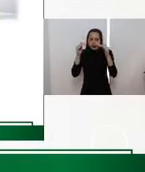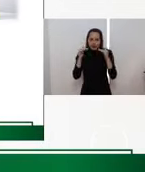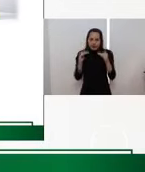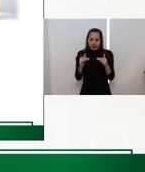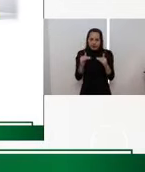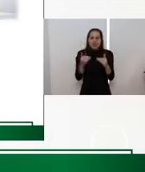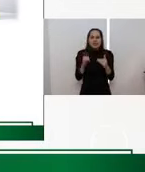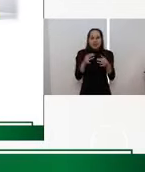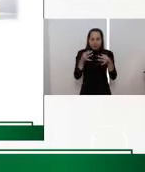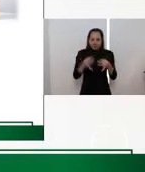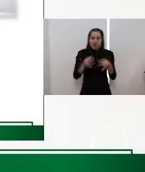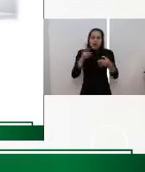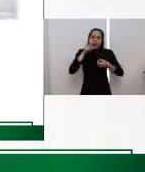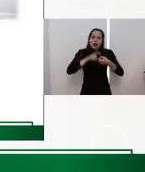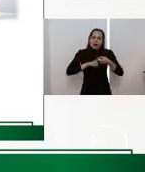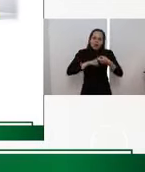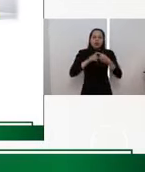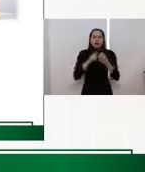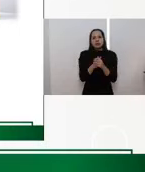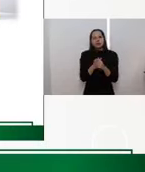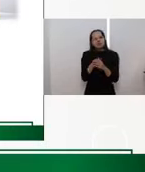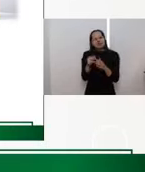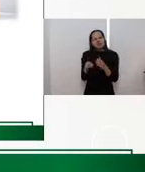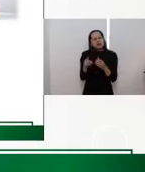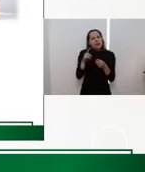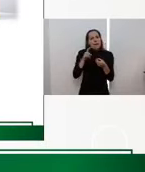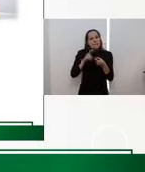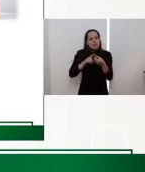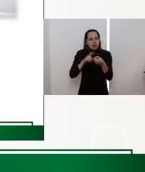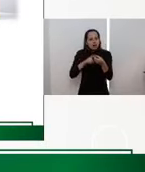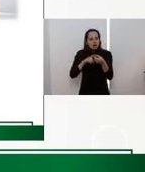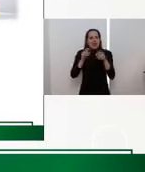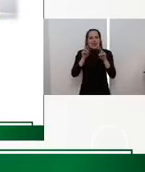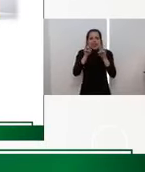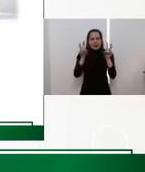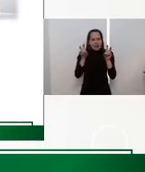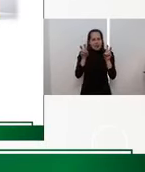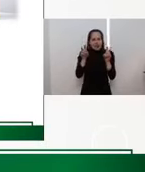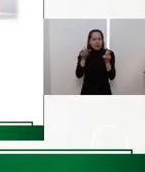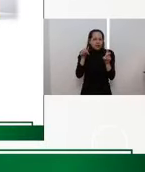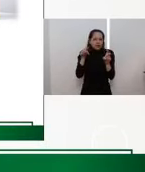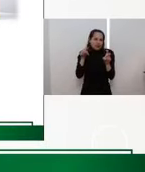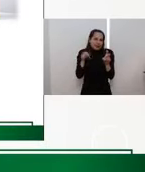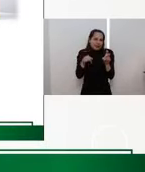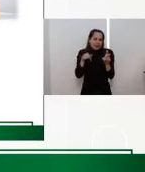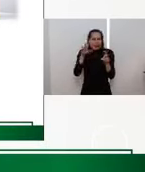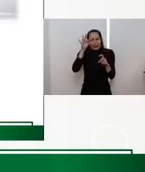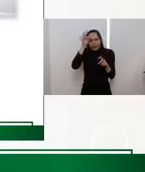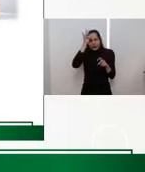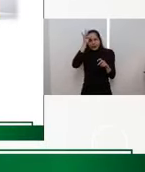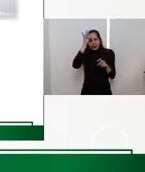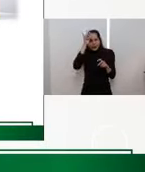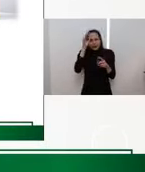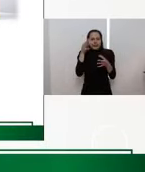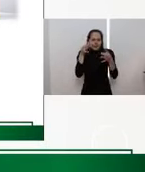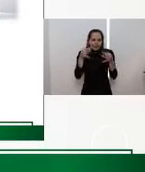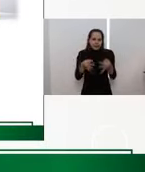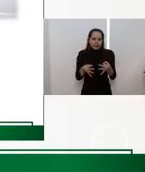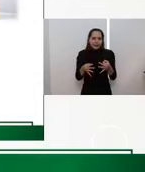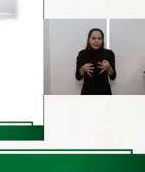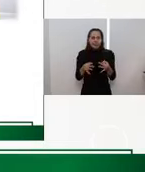estamos vinculados el 69 por ciento estas vinculadas son donde nombran al hospital pero que definitivamente están